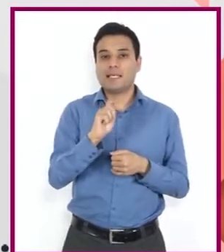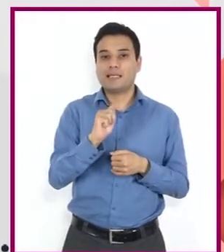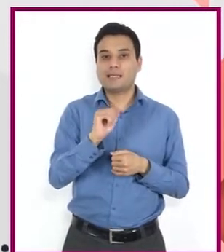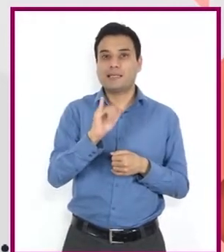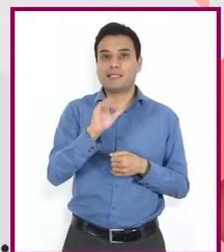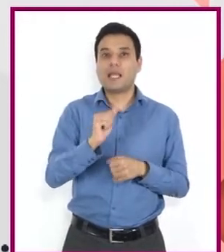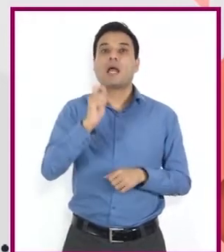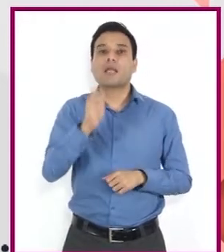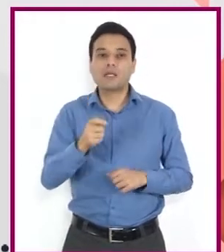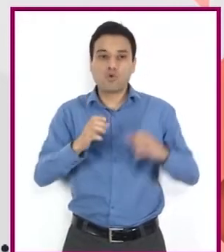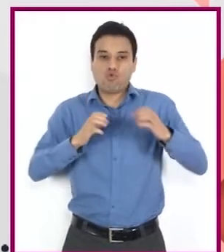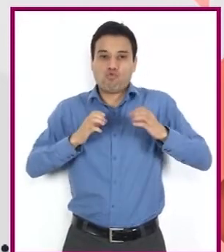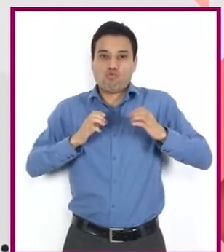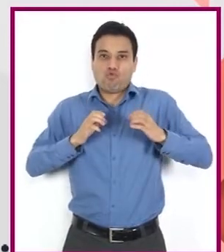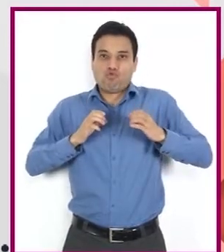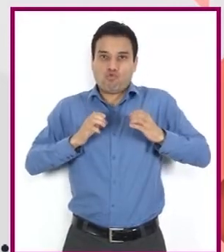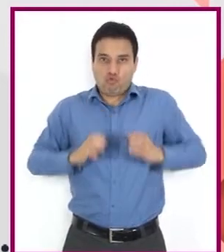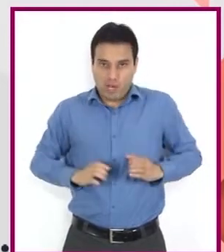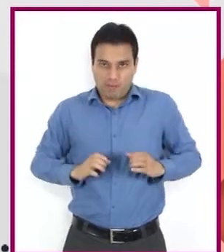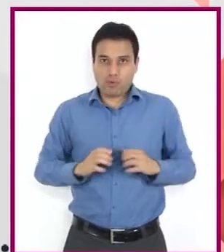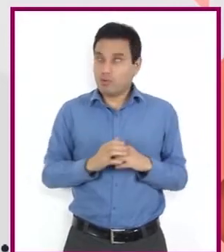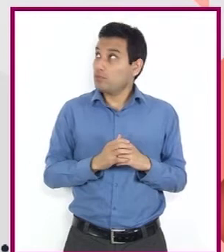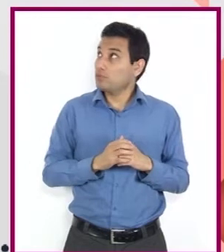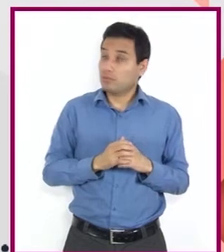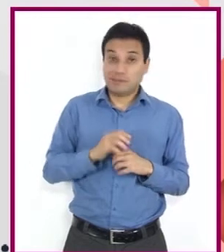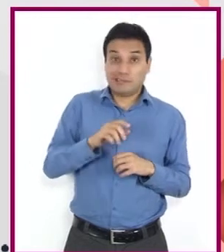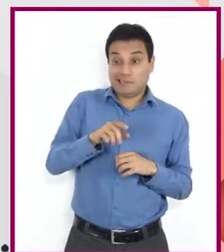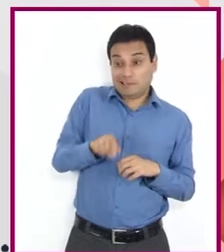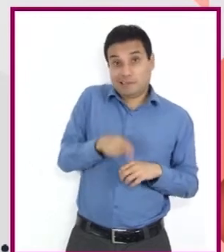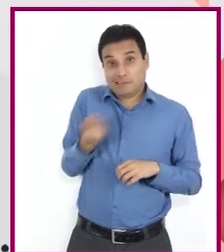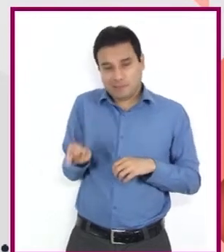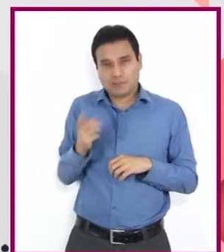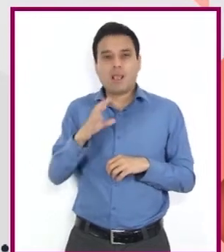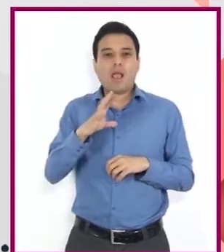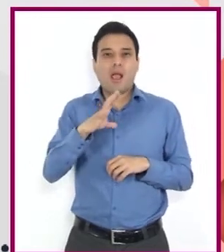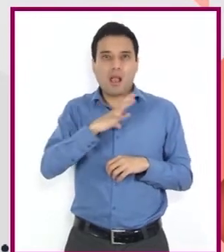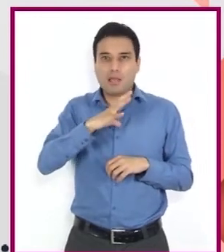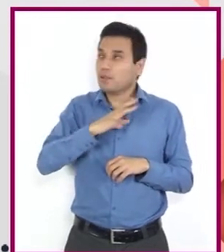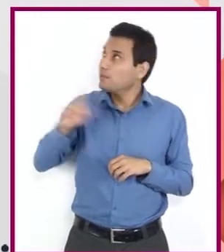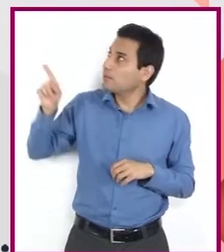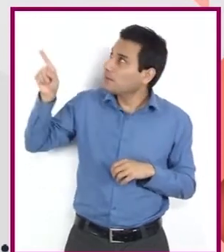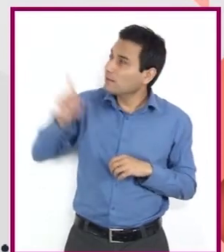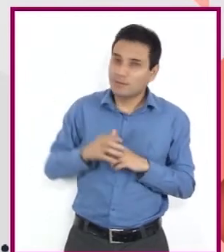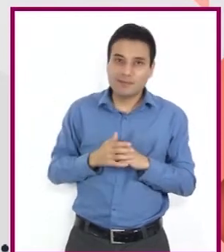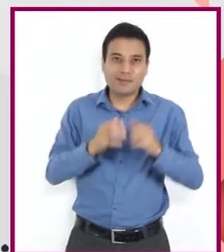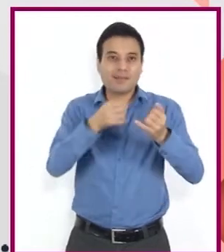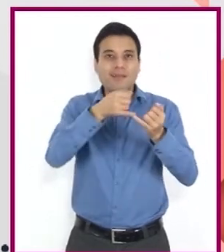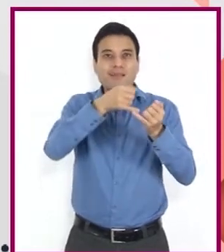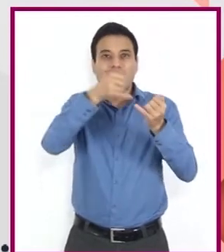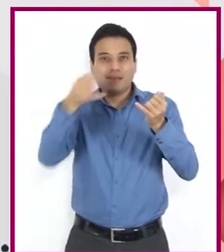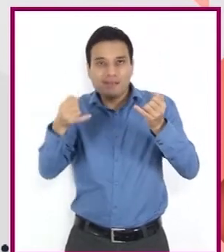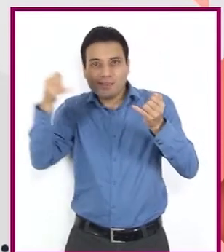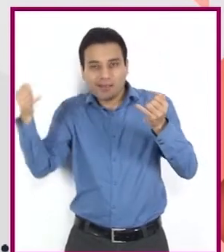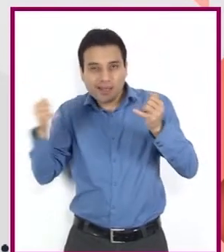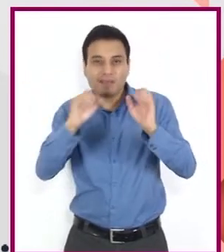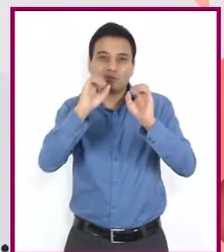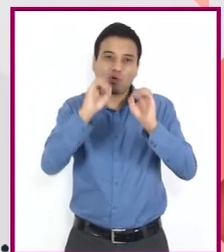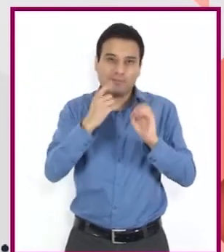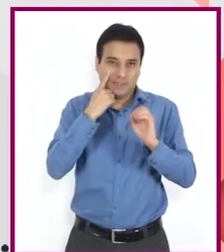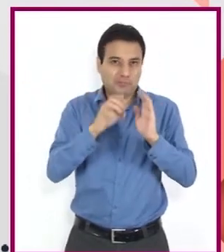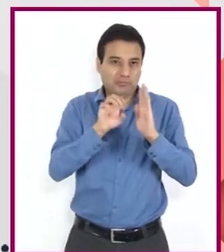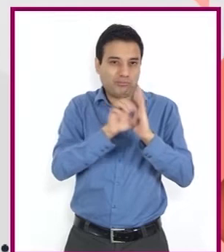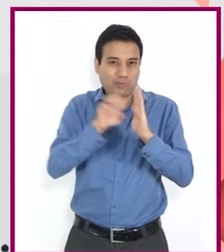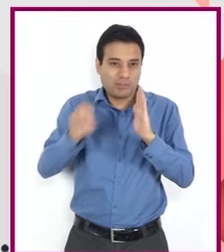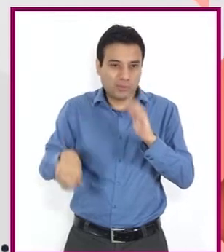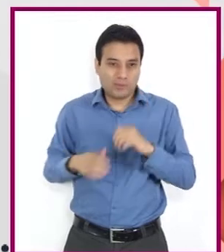personaje, aparato u objeto y se utilizan para dar la idea o efecto de movimiento. Por ejemplo, cuando